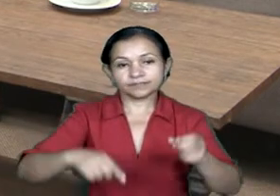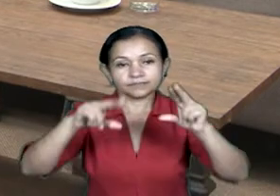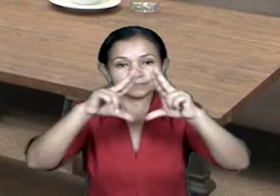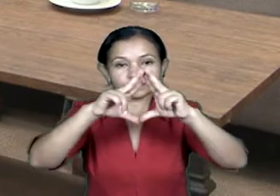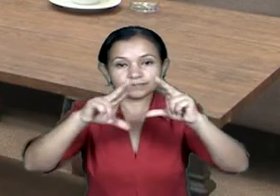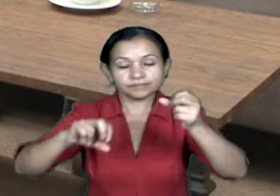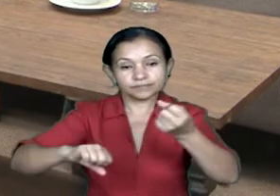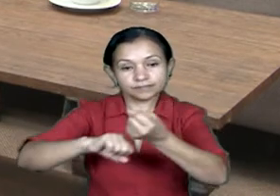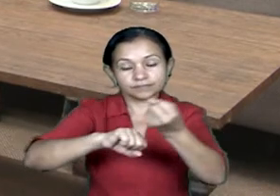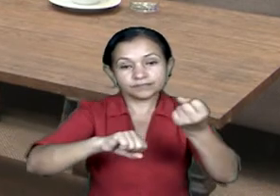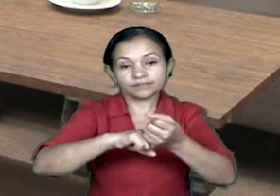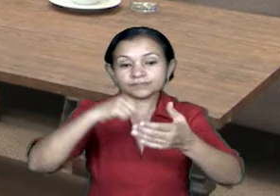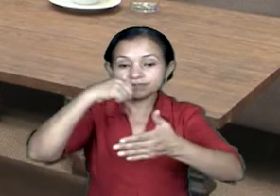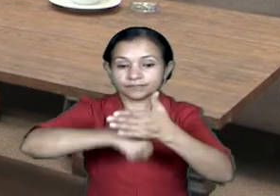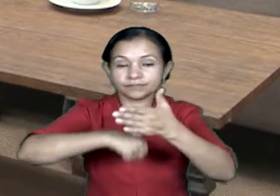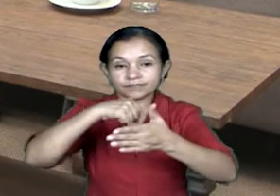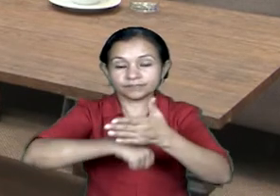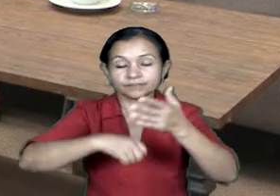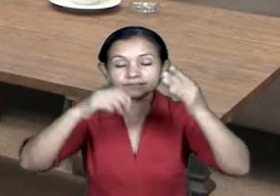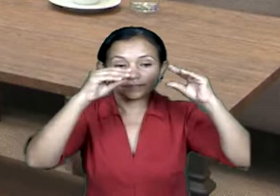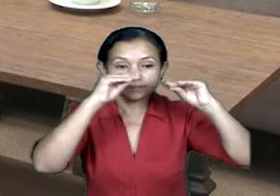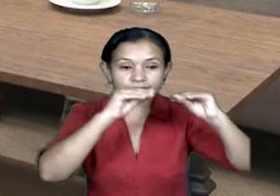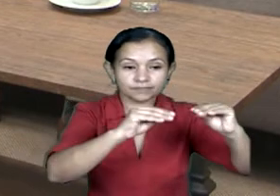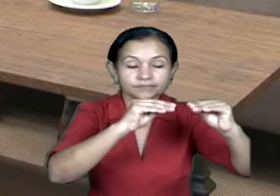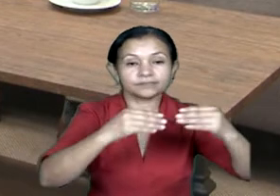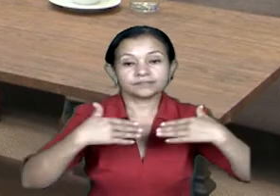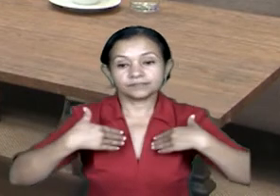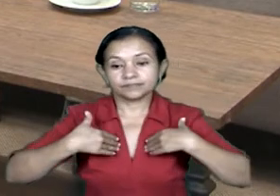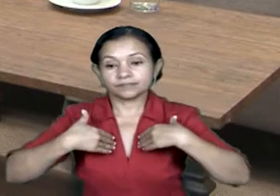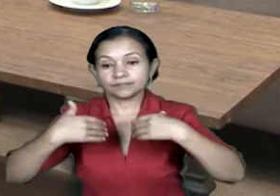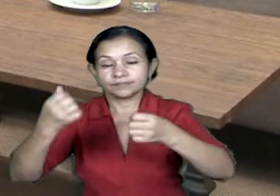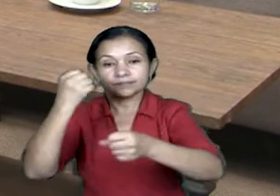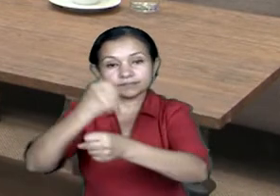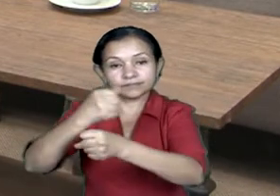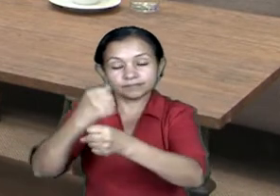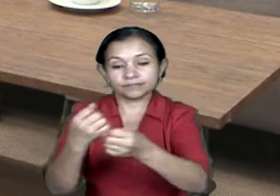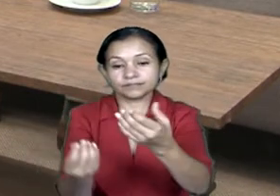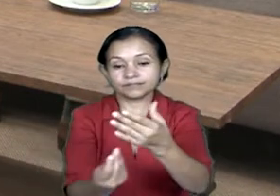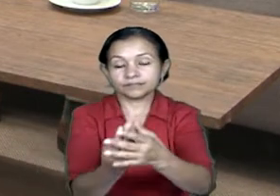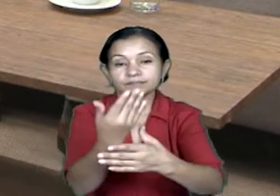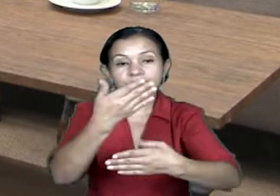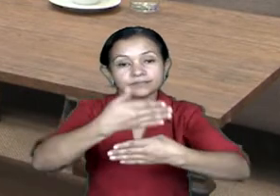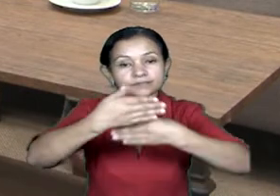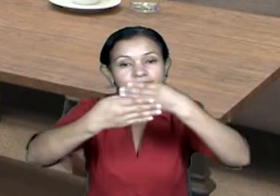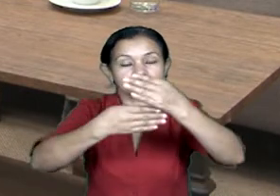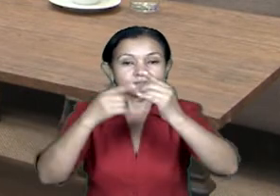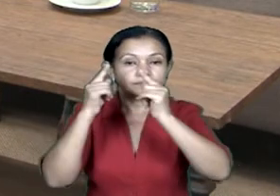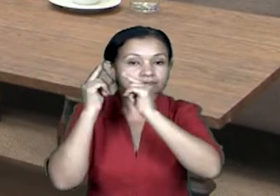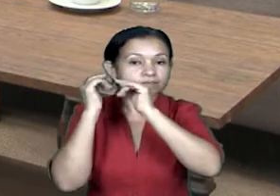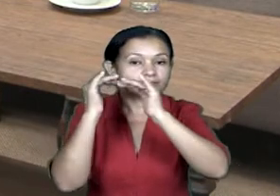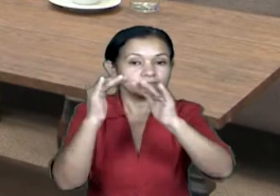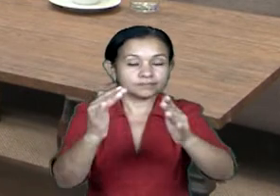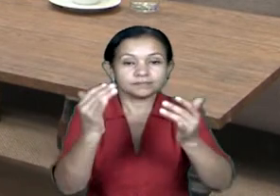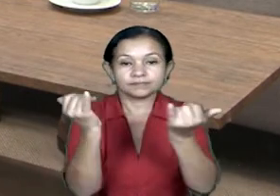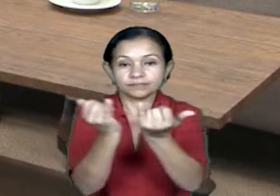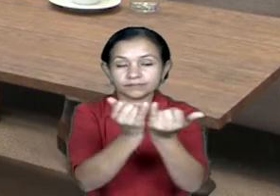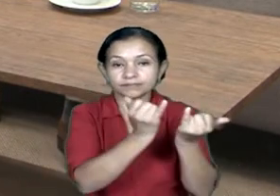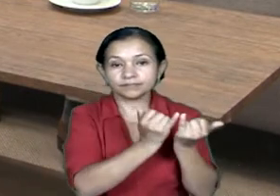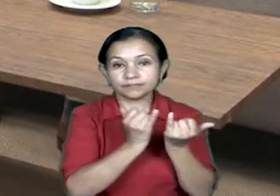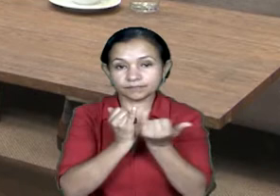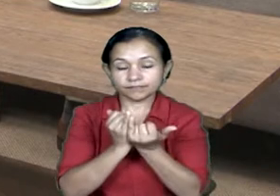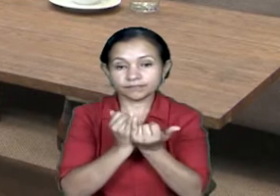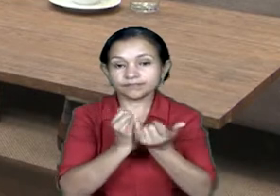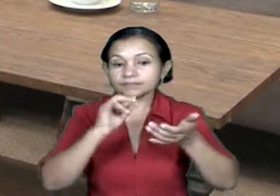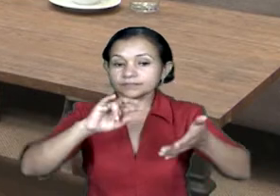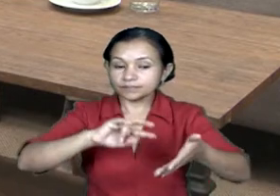en el fortalecimiento de las áreas de la educación, la salud, producción, infraestructura, transporte, seguridad e inversiones. Y en